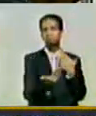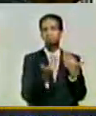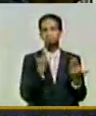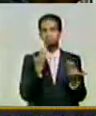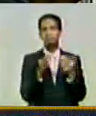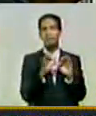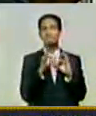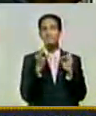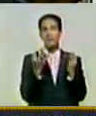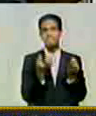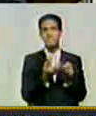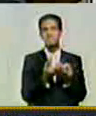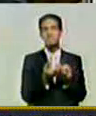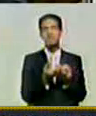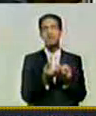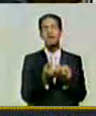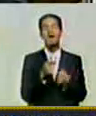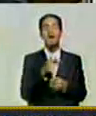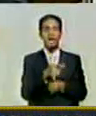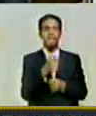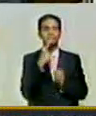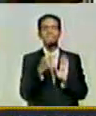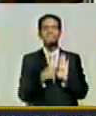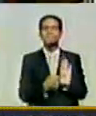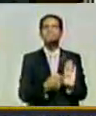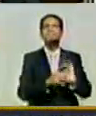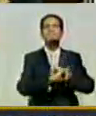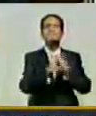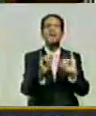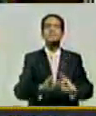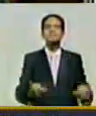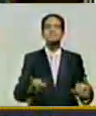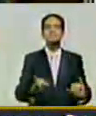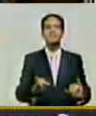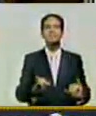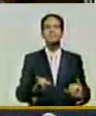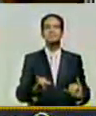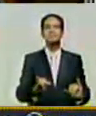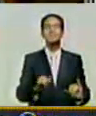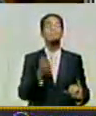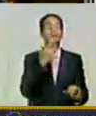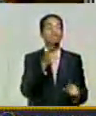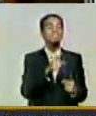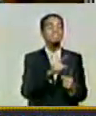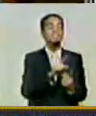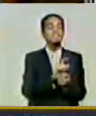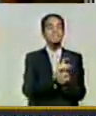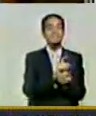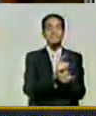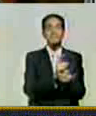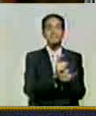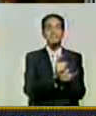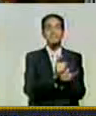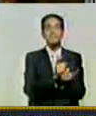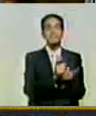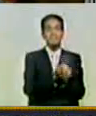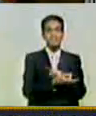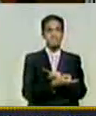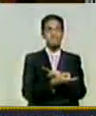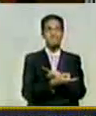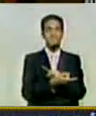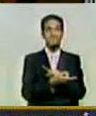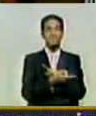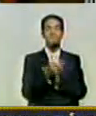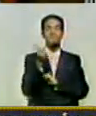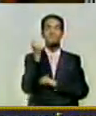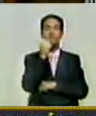su entorno, allí es donde la persona es feliz. Cuando sale de ese elemento y entra la agresión o la violencia,